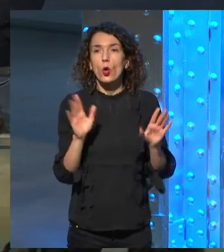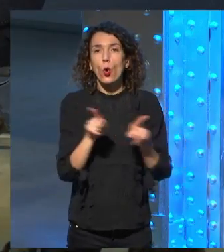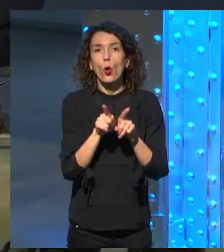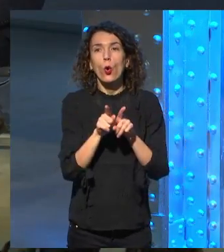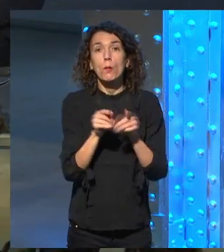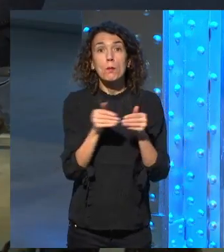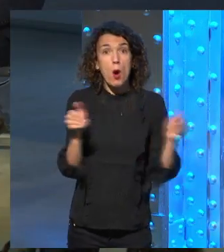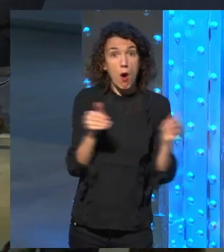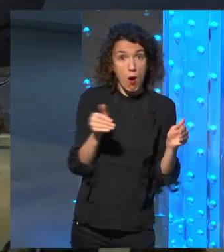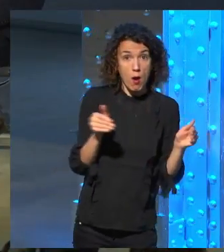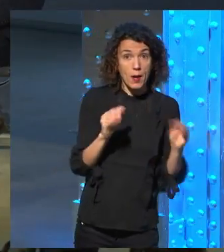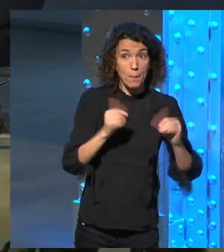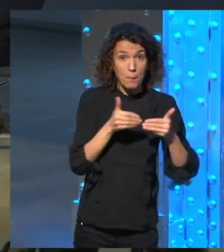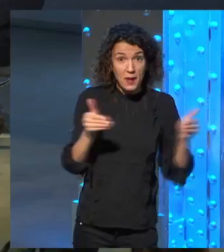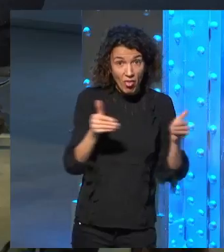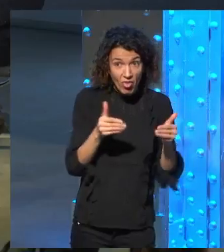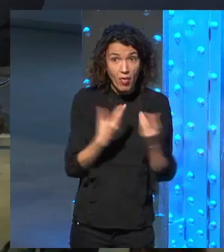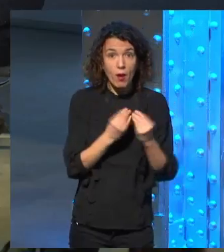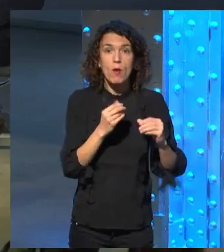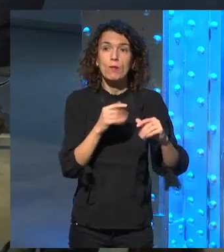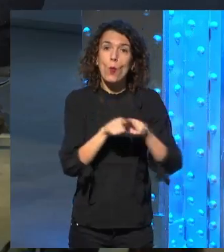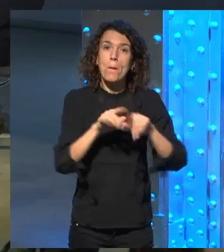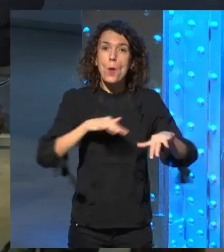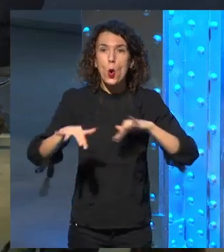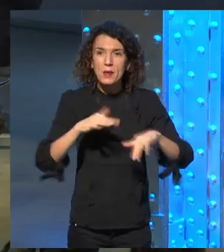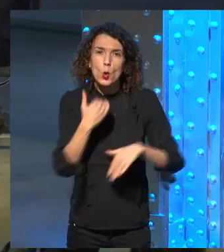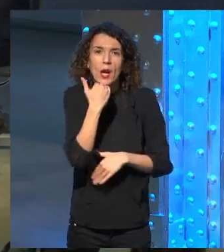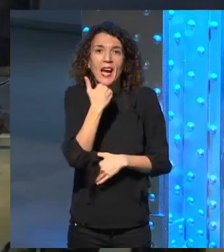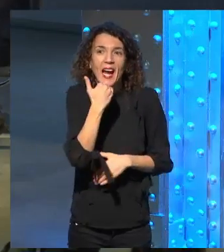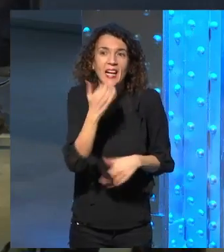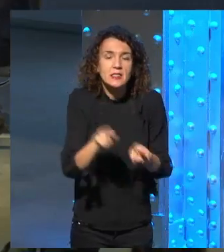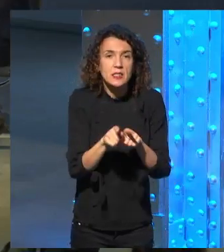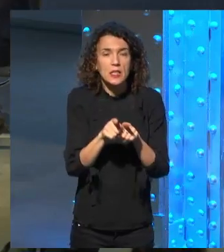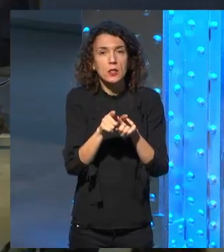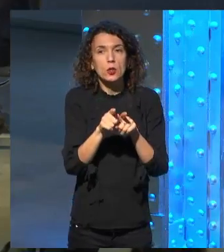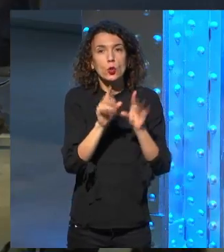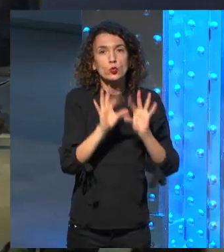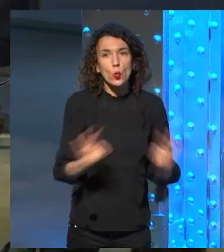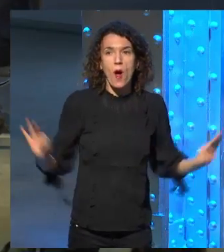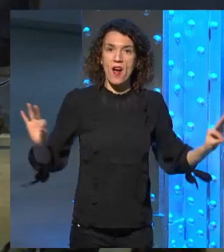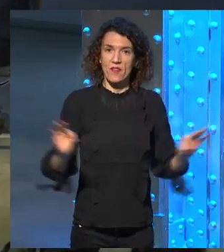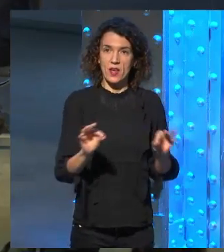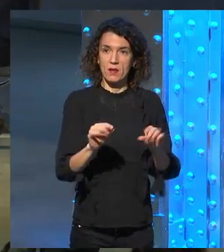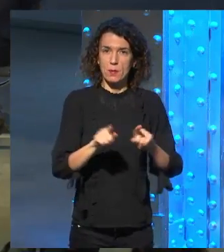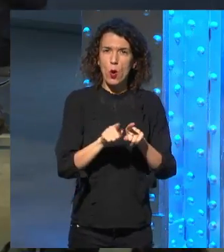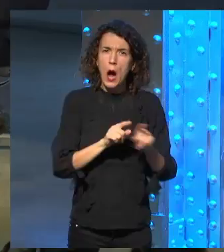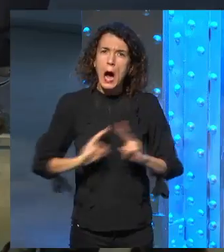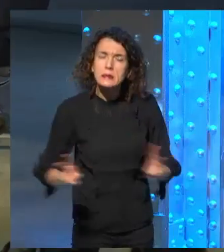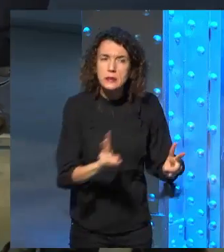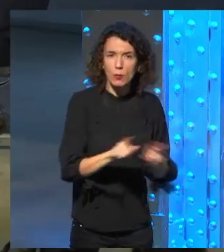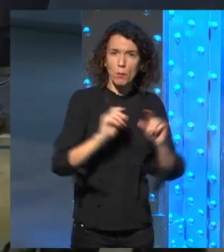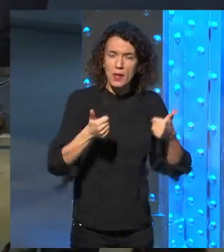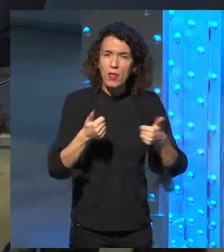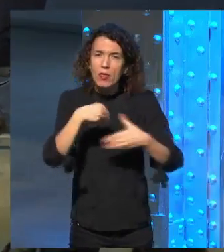inicio, simplemente, cuando empiezan con este movimiento casi inadvertido, activo, pero que no sabes muy